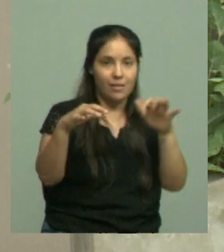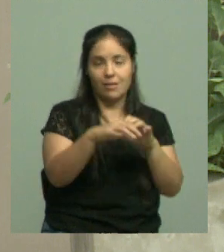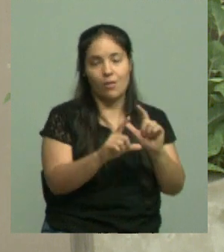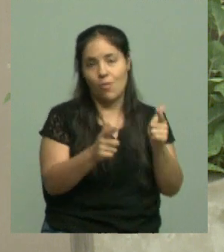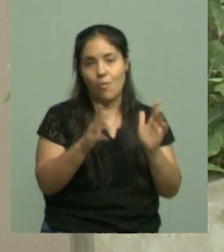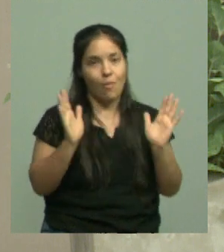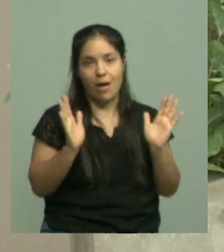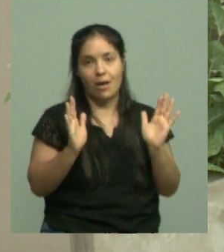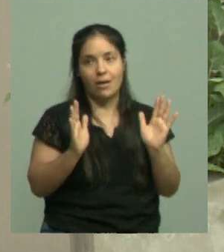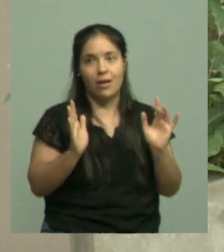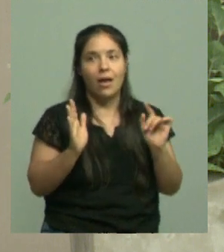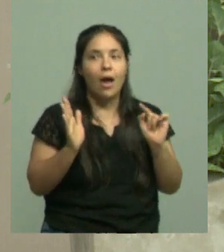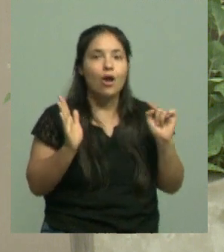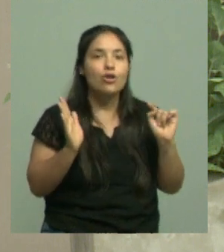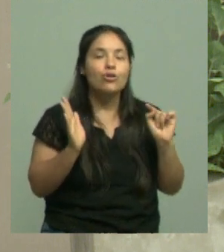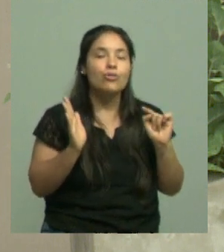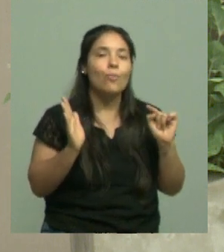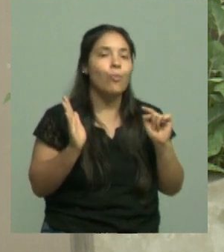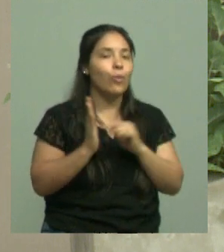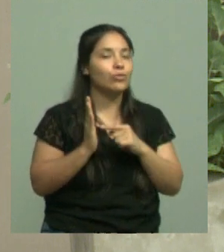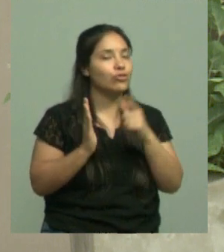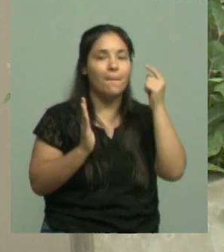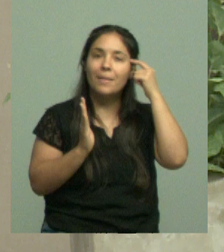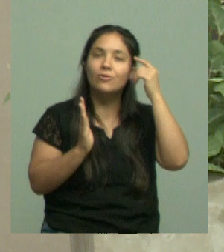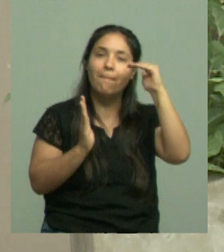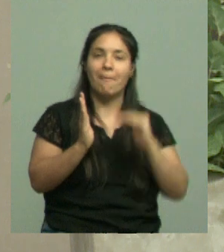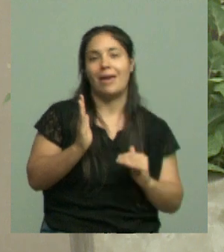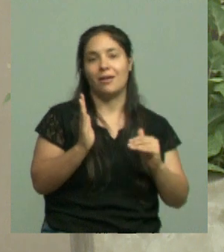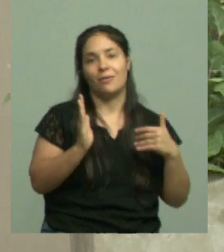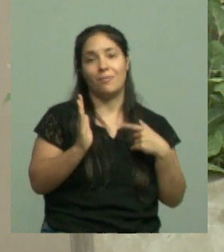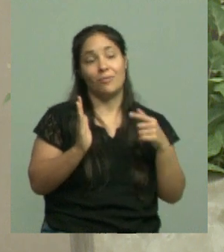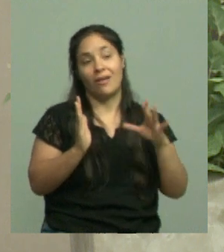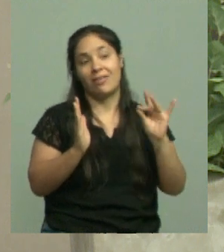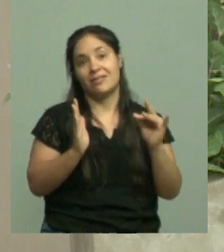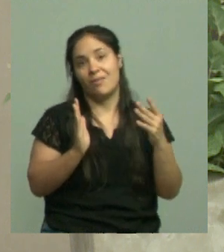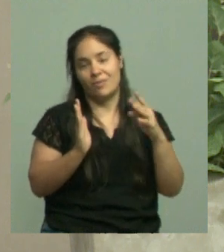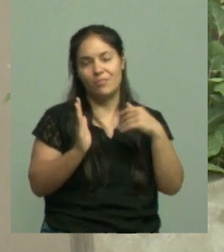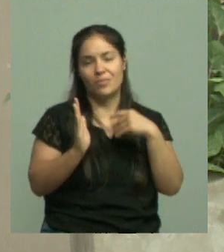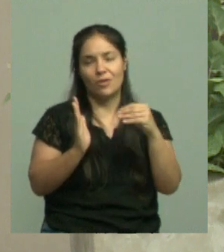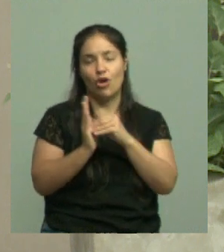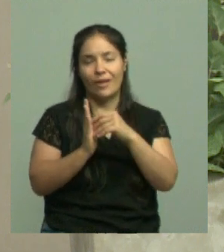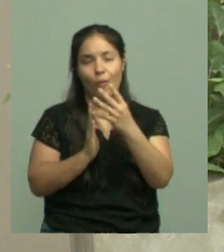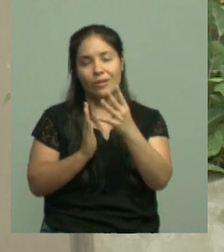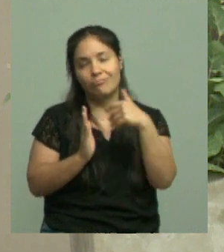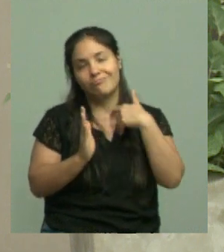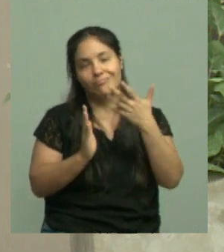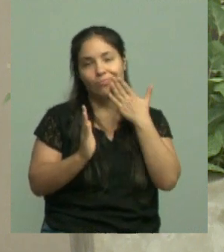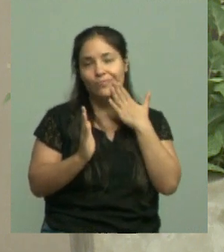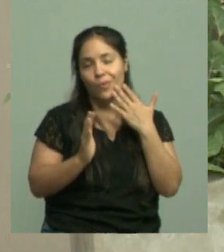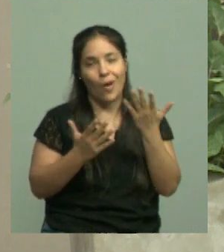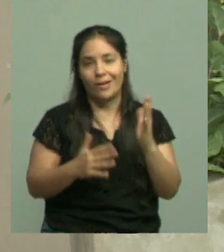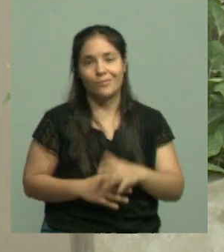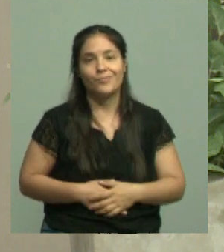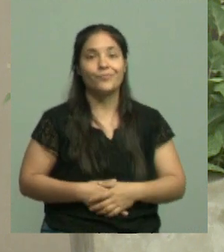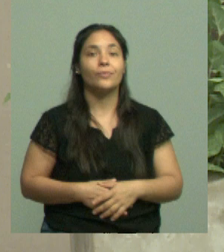le bajaría mucho más la nota, pero bueno, voy a dejar un 4 porque es diciembre. Sos benévola. No, y aparte esto, ¿no? De que él habla de profundizar